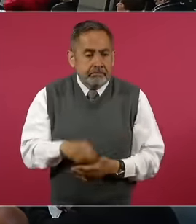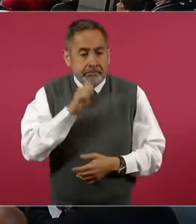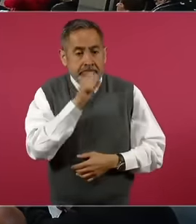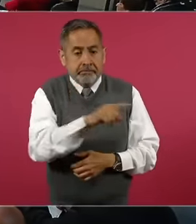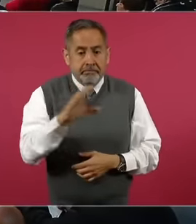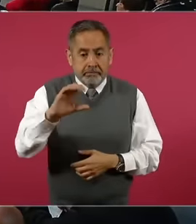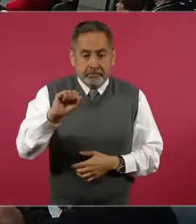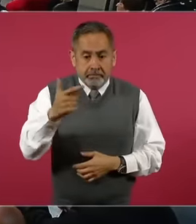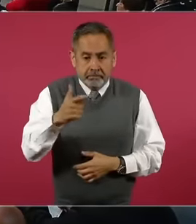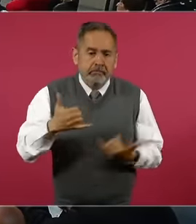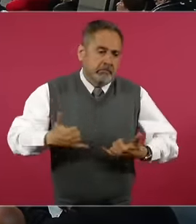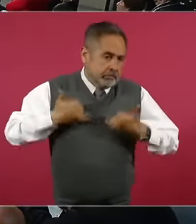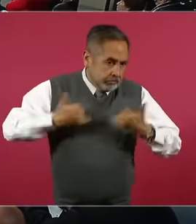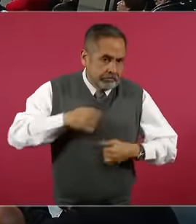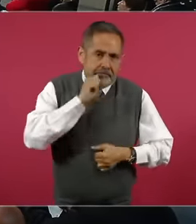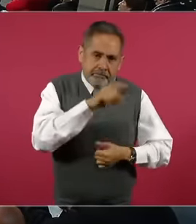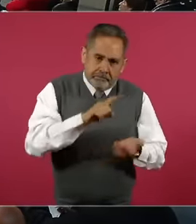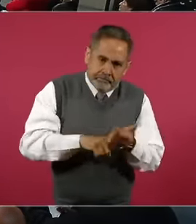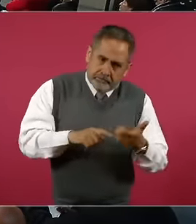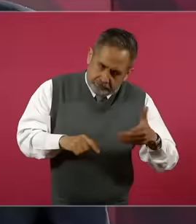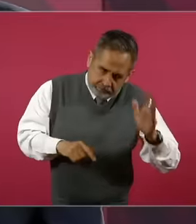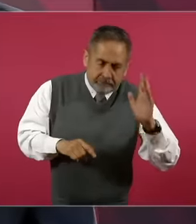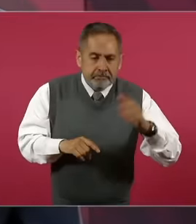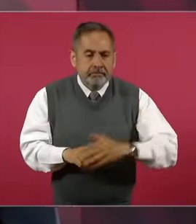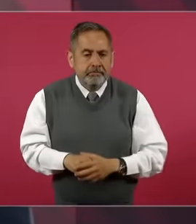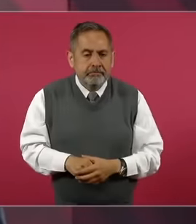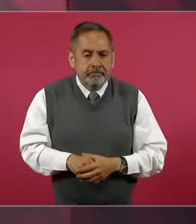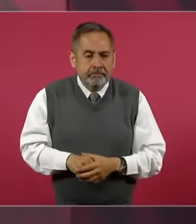Salinas también joven,